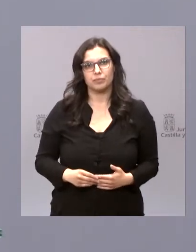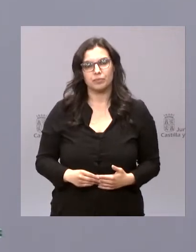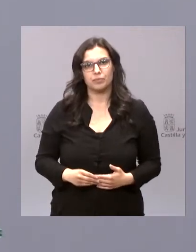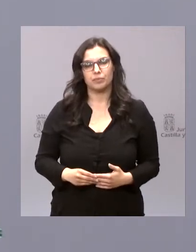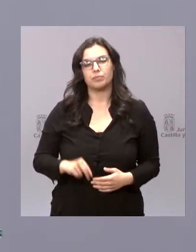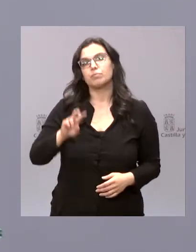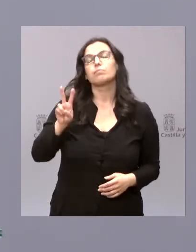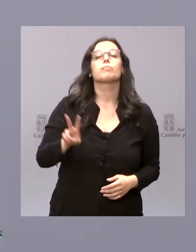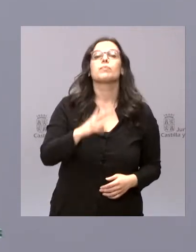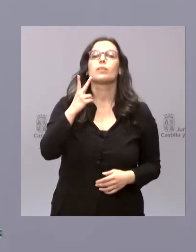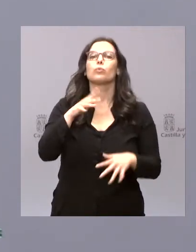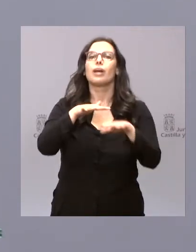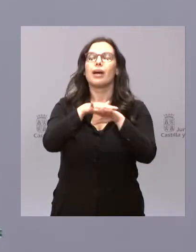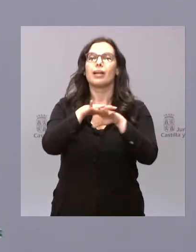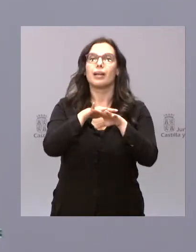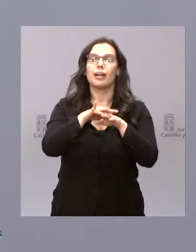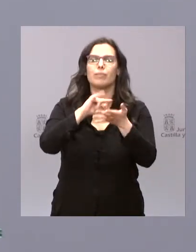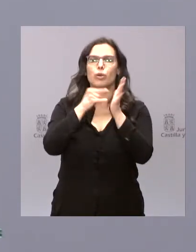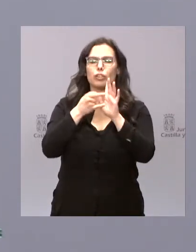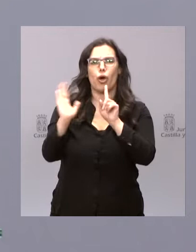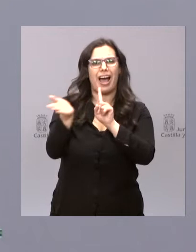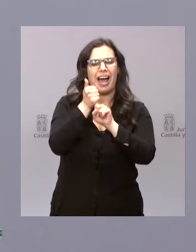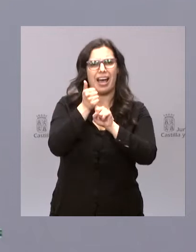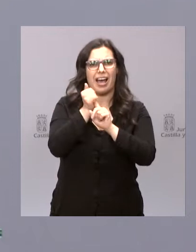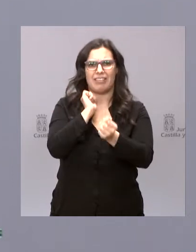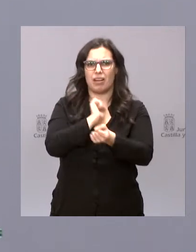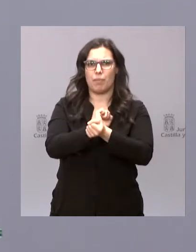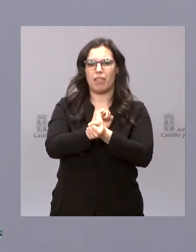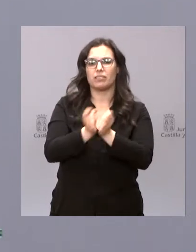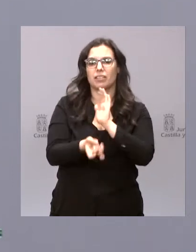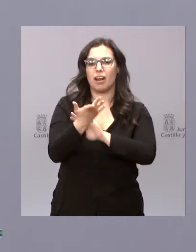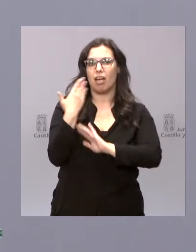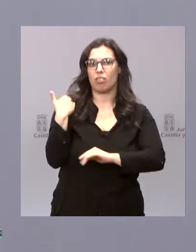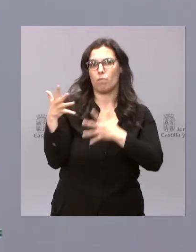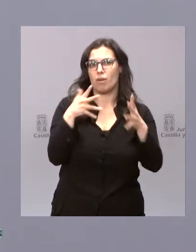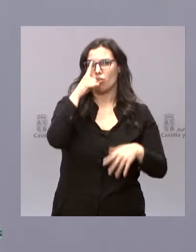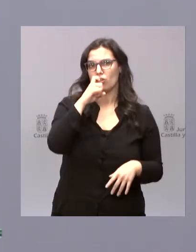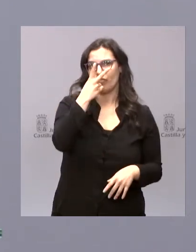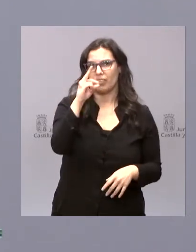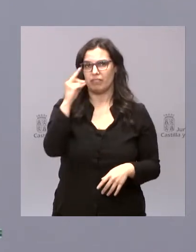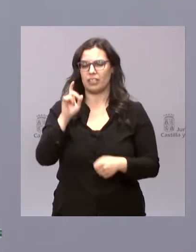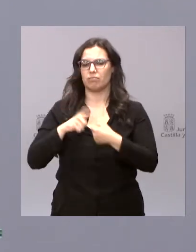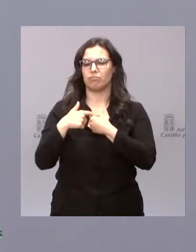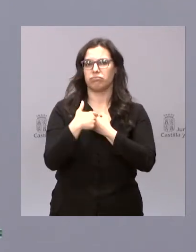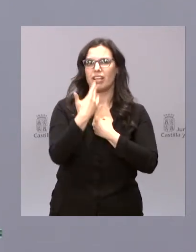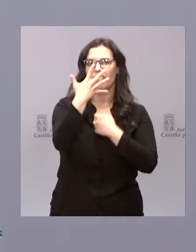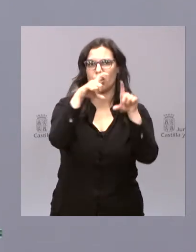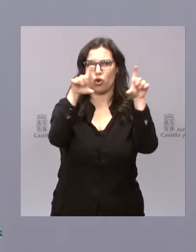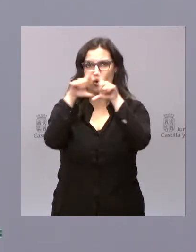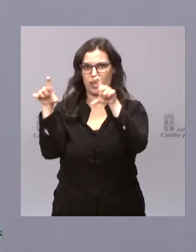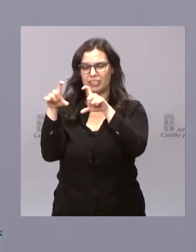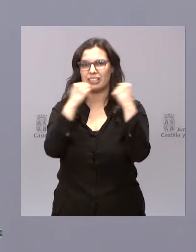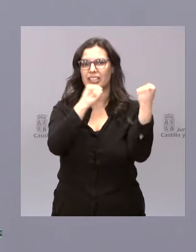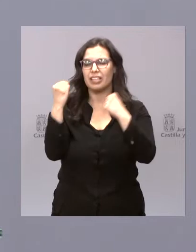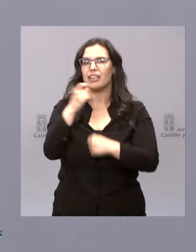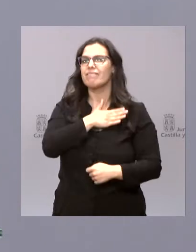La segunda fue la red Proyecto Atrapadas. Constituida en marzo del 2020, está conformada por 5 entidades y tiene como finalidad dotar